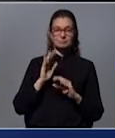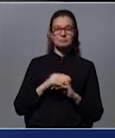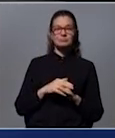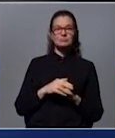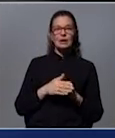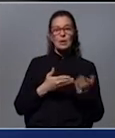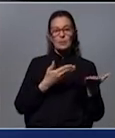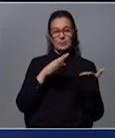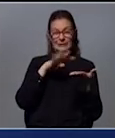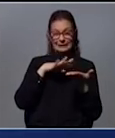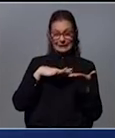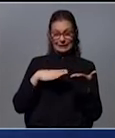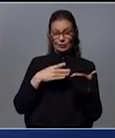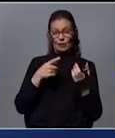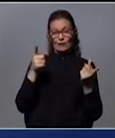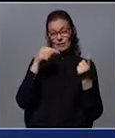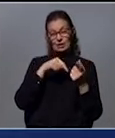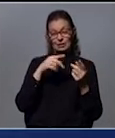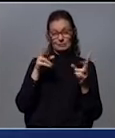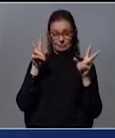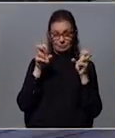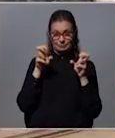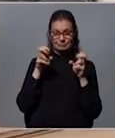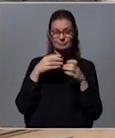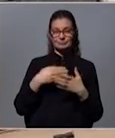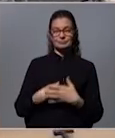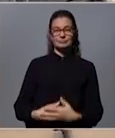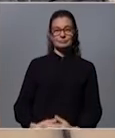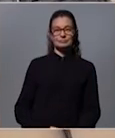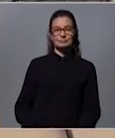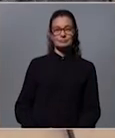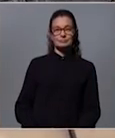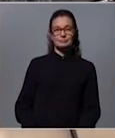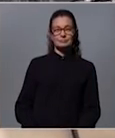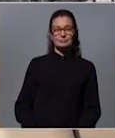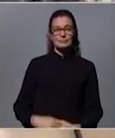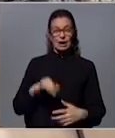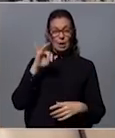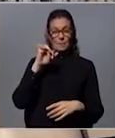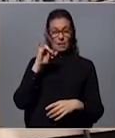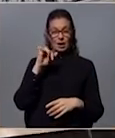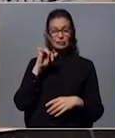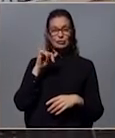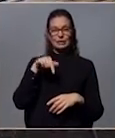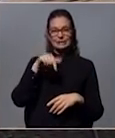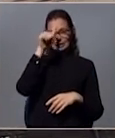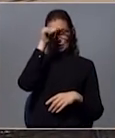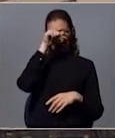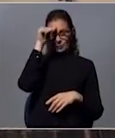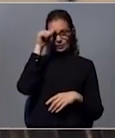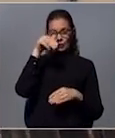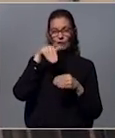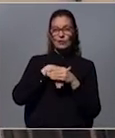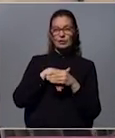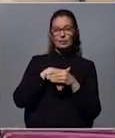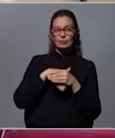presentación que viene resume parte de lo que limitaba acaba de decir en mayo se oficializó que este domingo se realizará